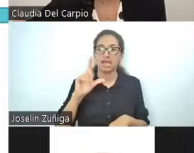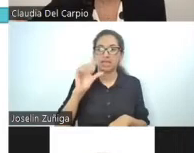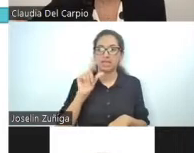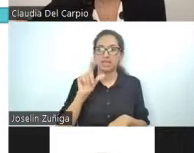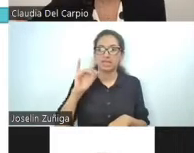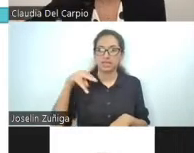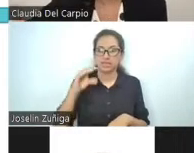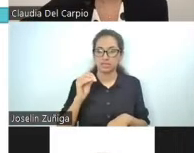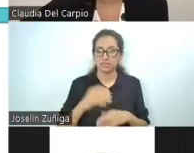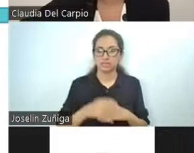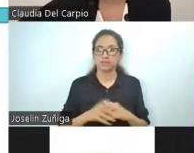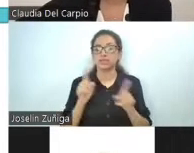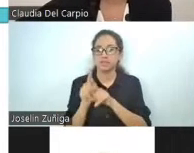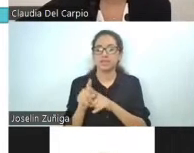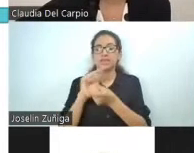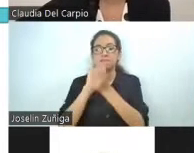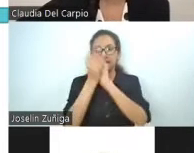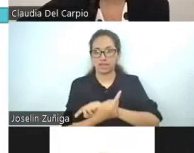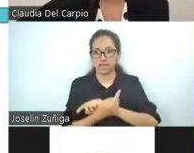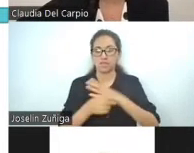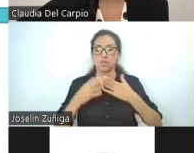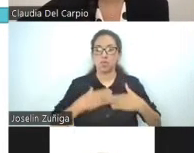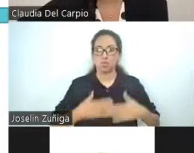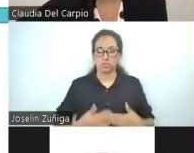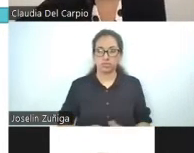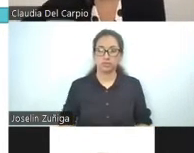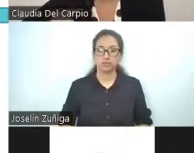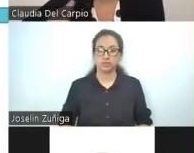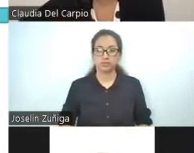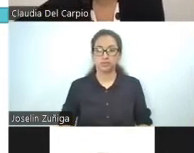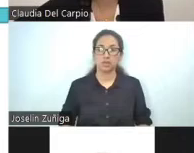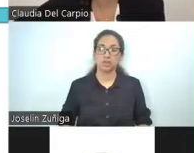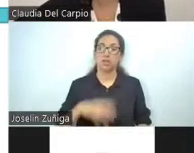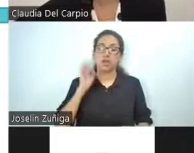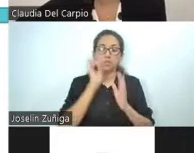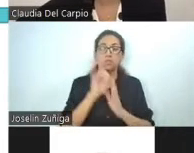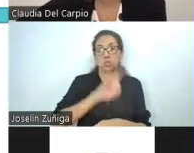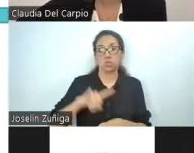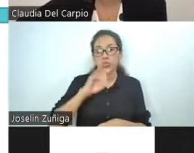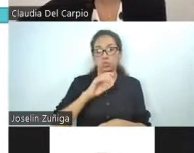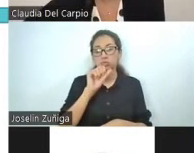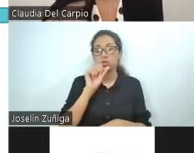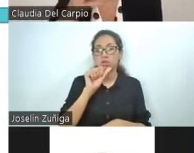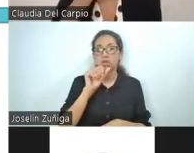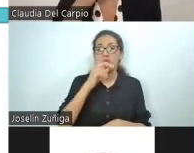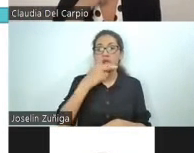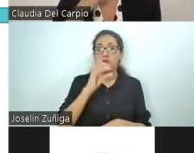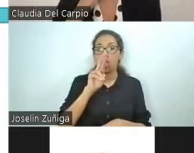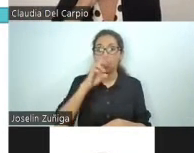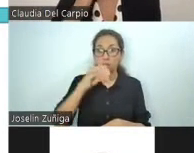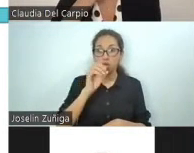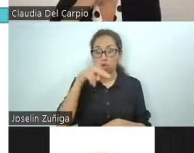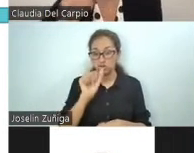varios cambios nuevamente en esta etapa. O si se usa un tratamiento hormonal, pues se acidifica un poco, pero no